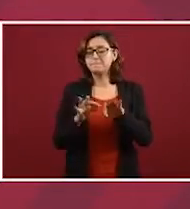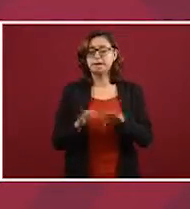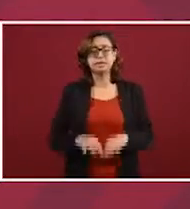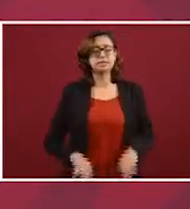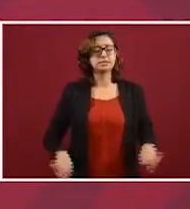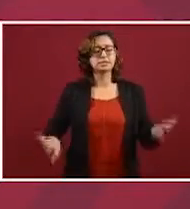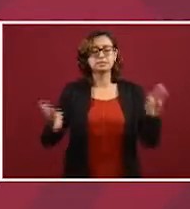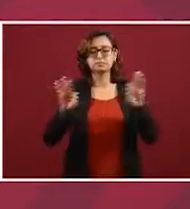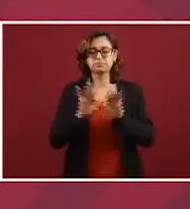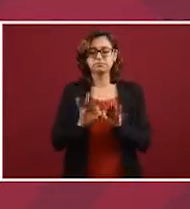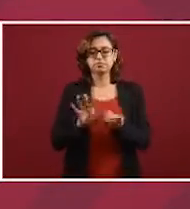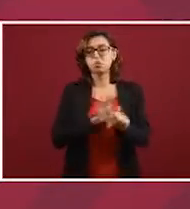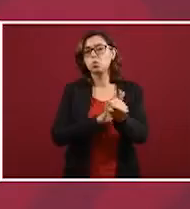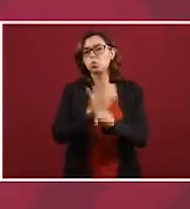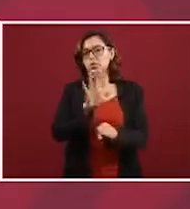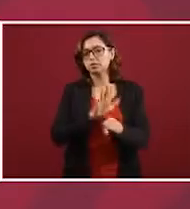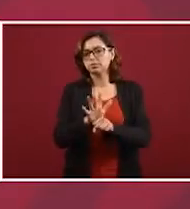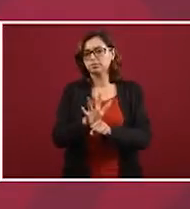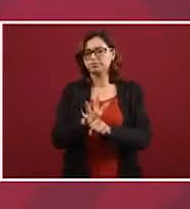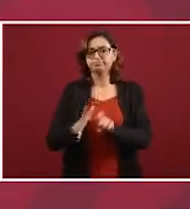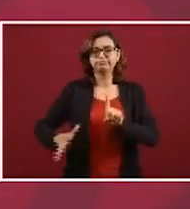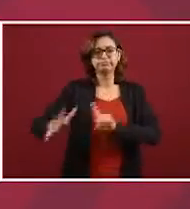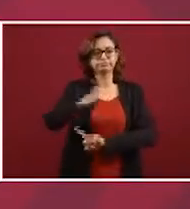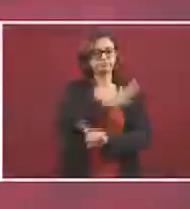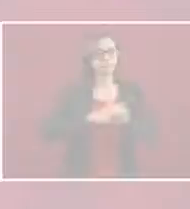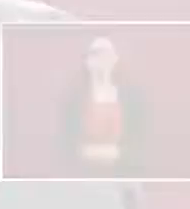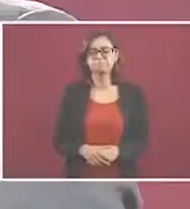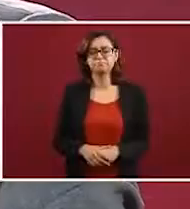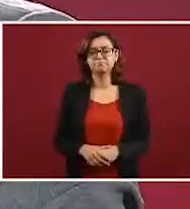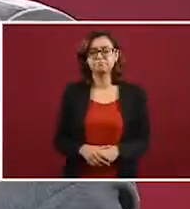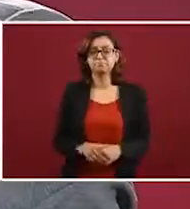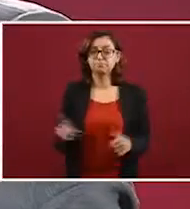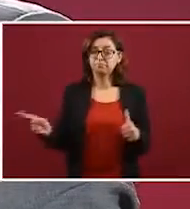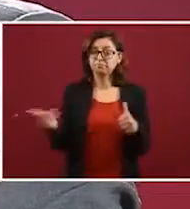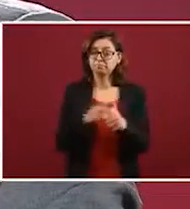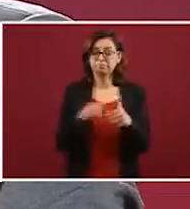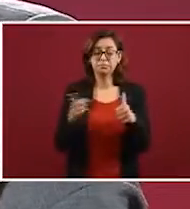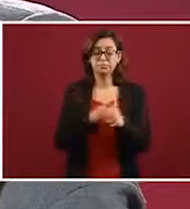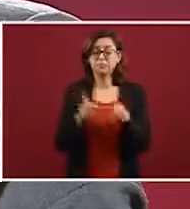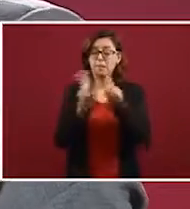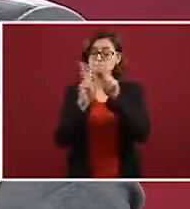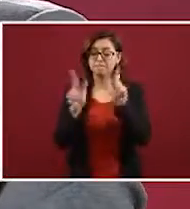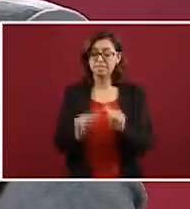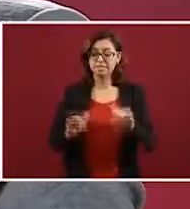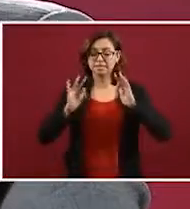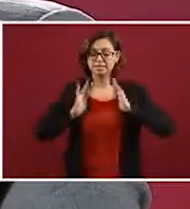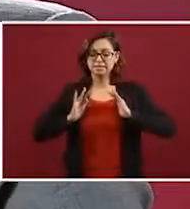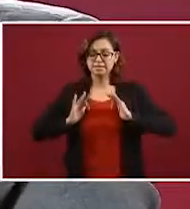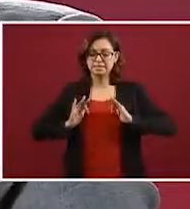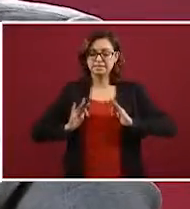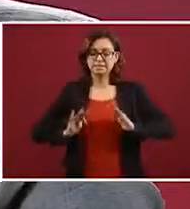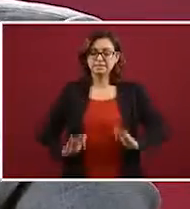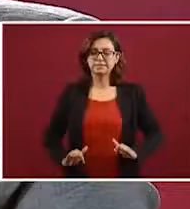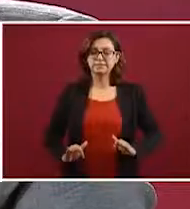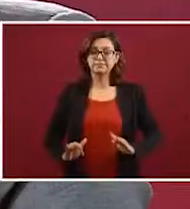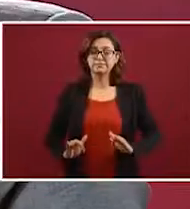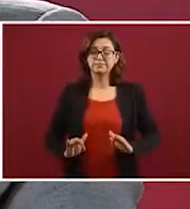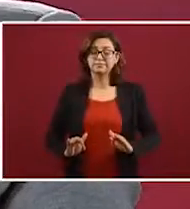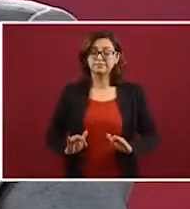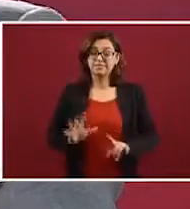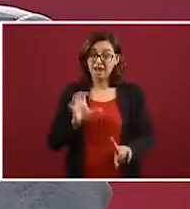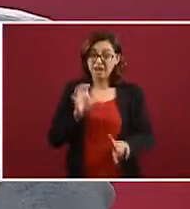espionaje guerra exterminio gracias y masacres que la paz y la tranquilidad son frutos de la